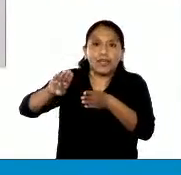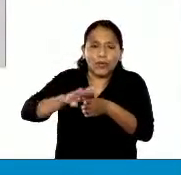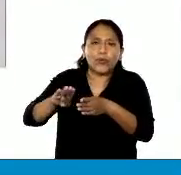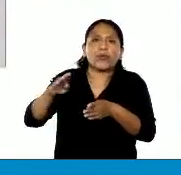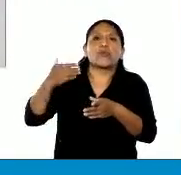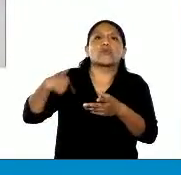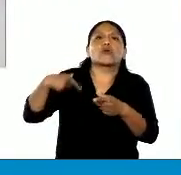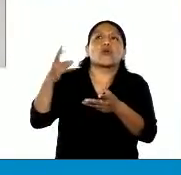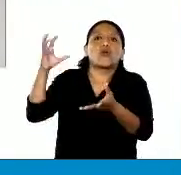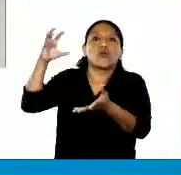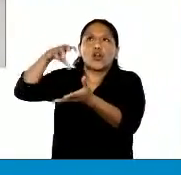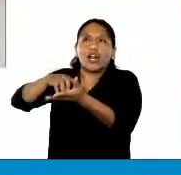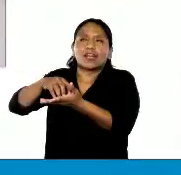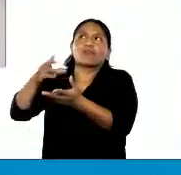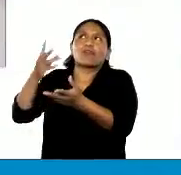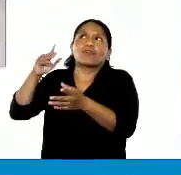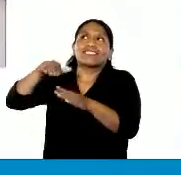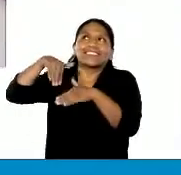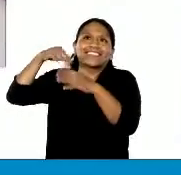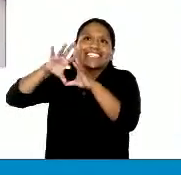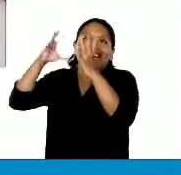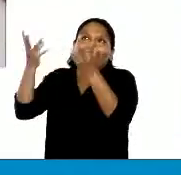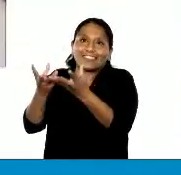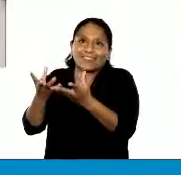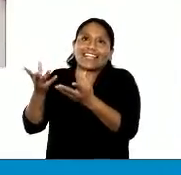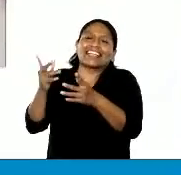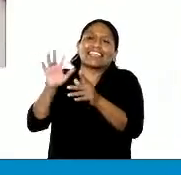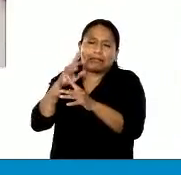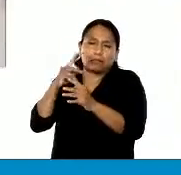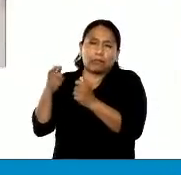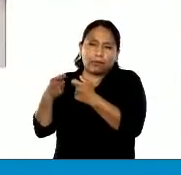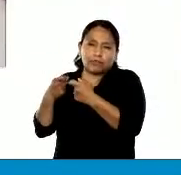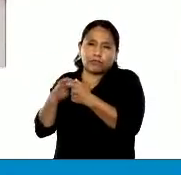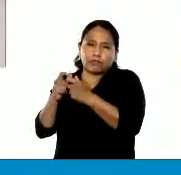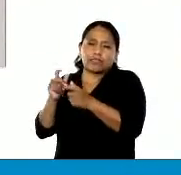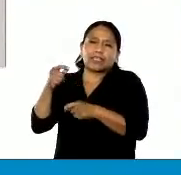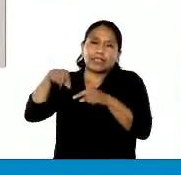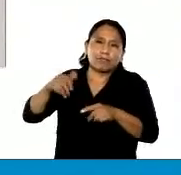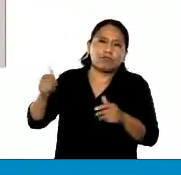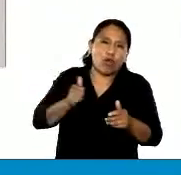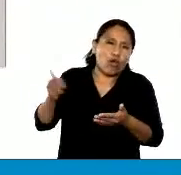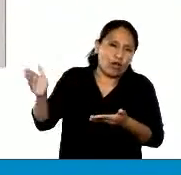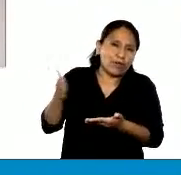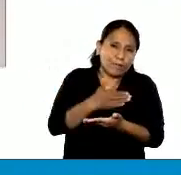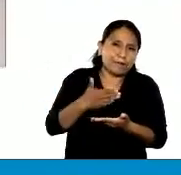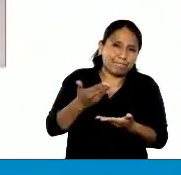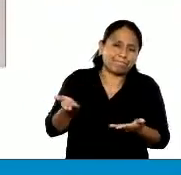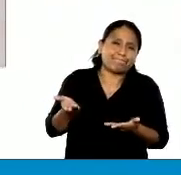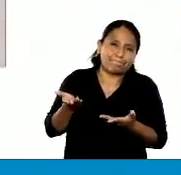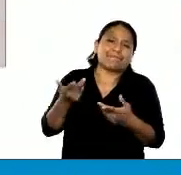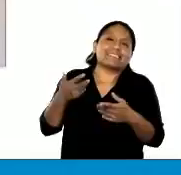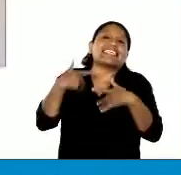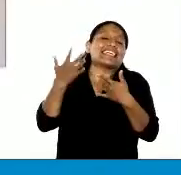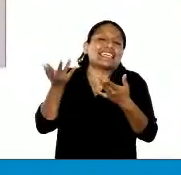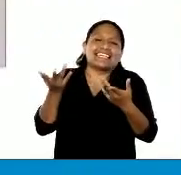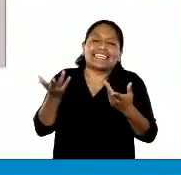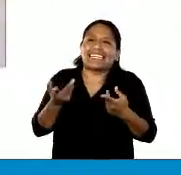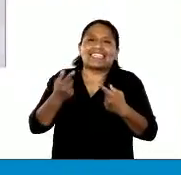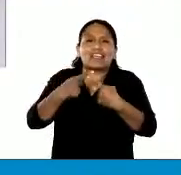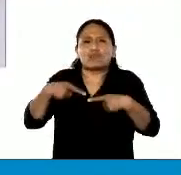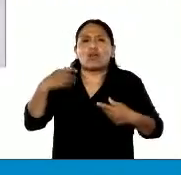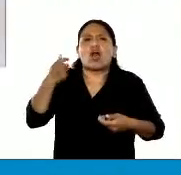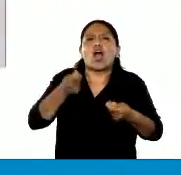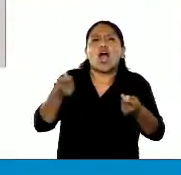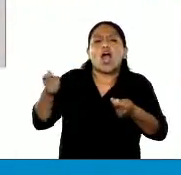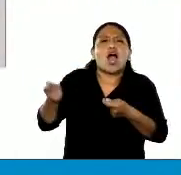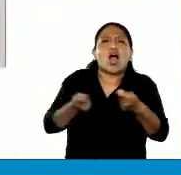organismo financiero internacional que estuvo detrás del golpe de 1976 y que en todos los planes de ajustes